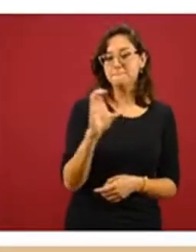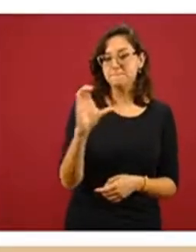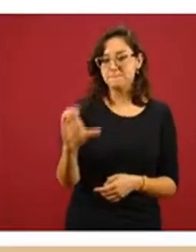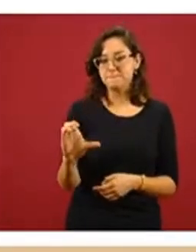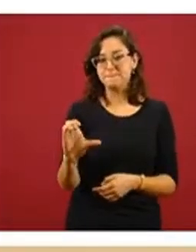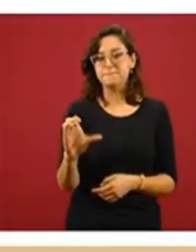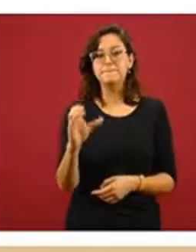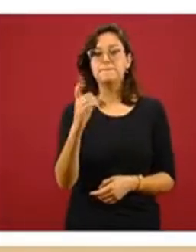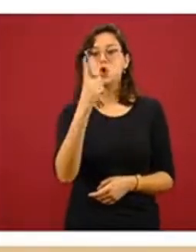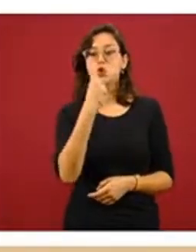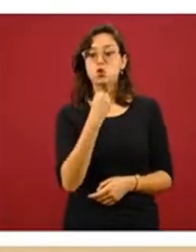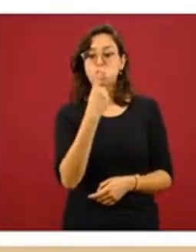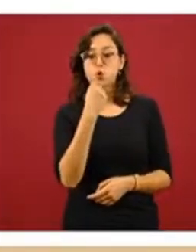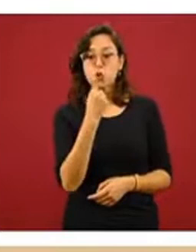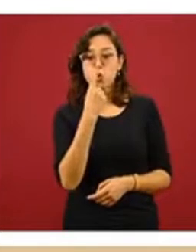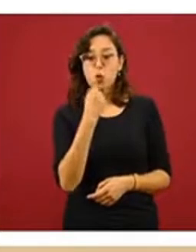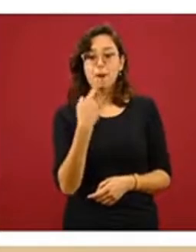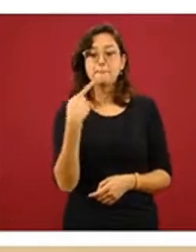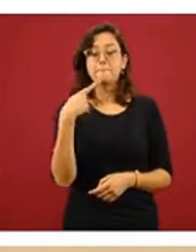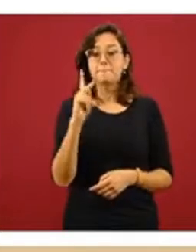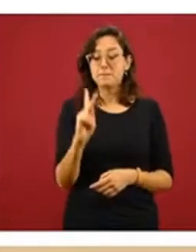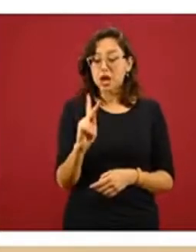nivel rojo, pero con una tendencia